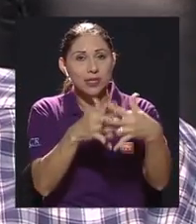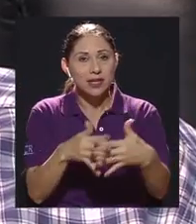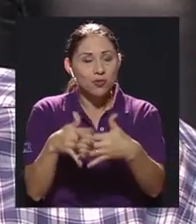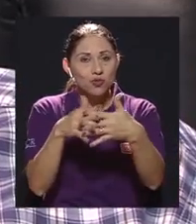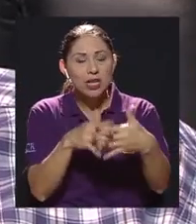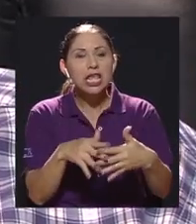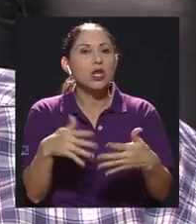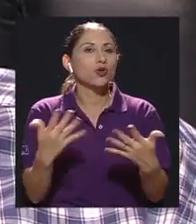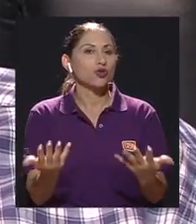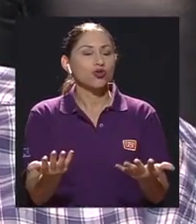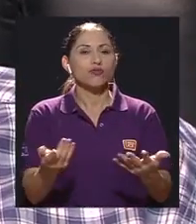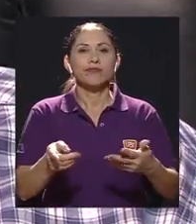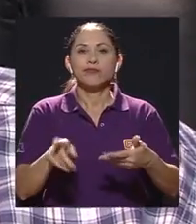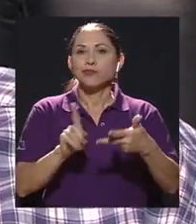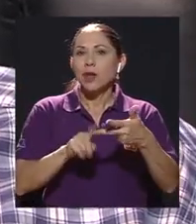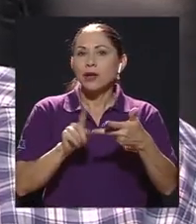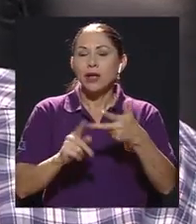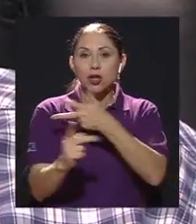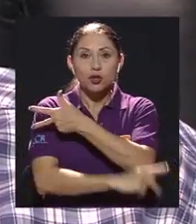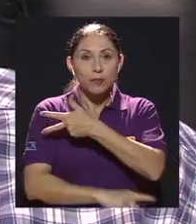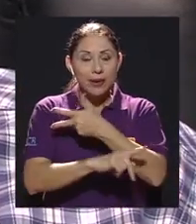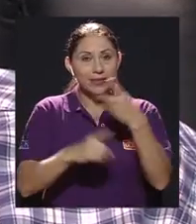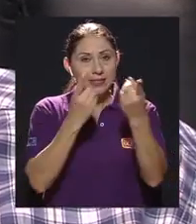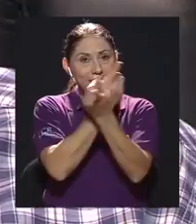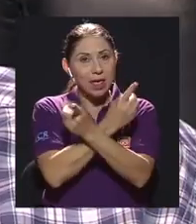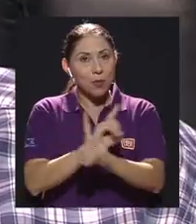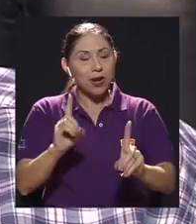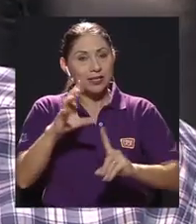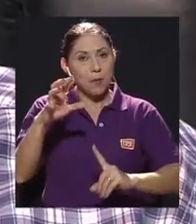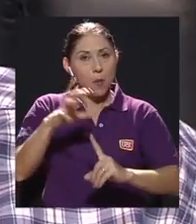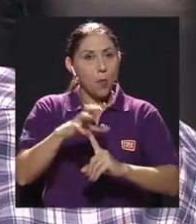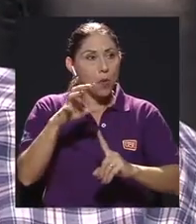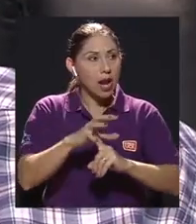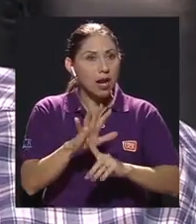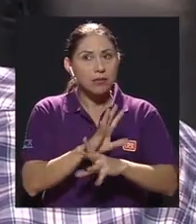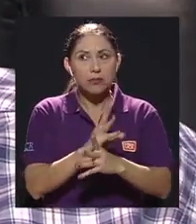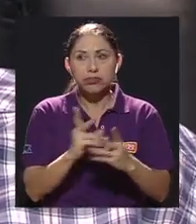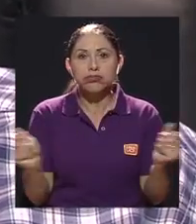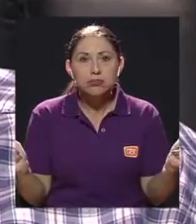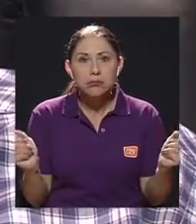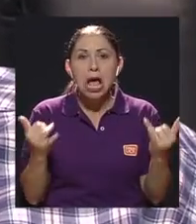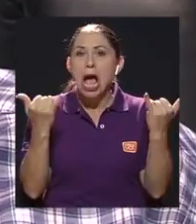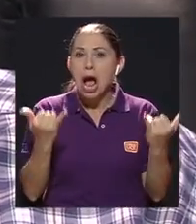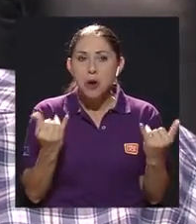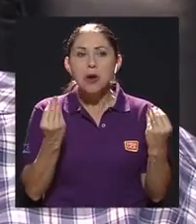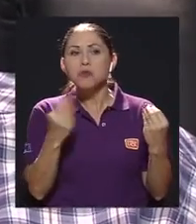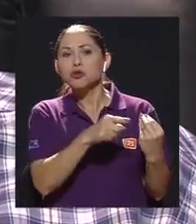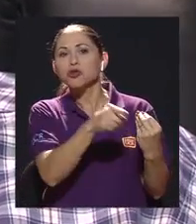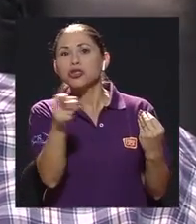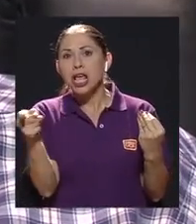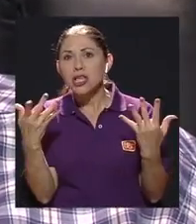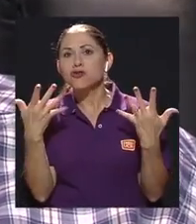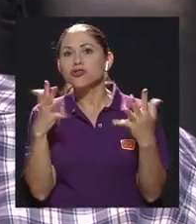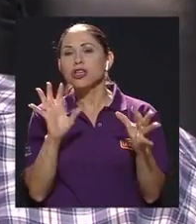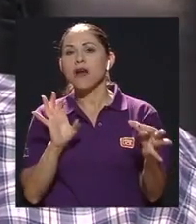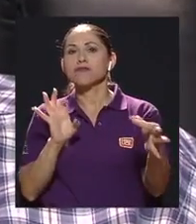Unidos, los países de democracia popular desaparecieron y son parte, muchos de ellos, de la Unión Europea